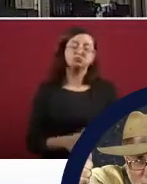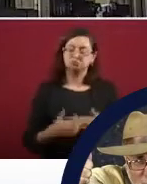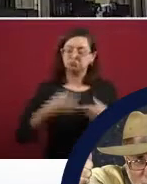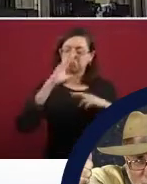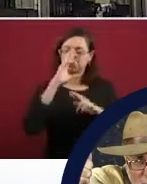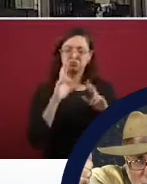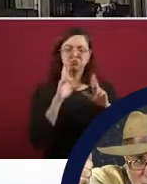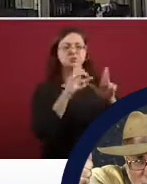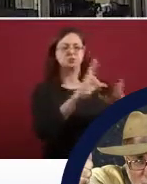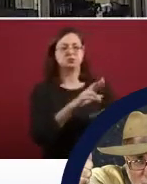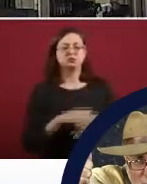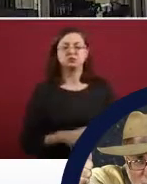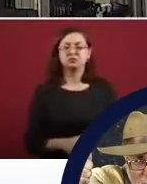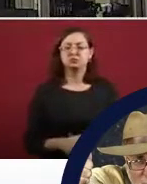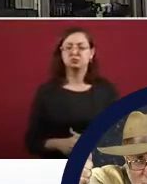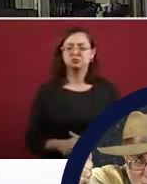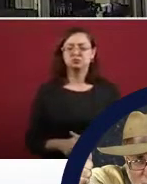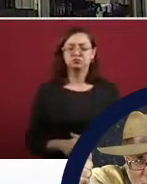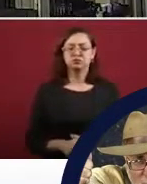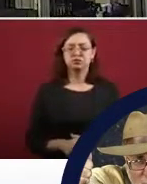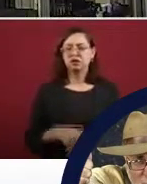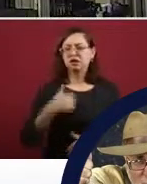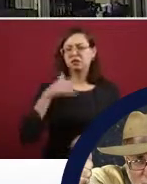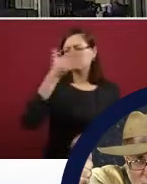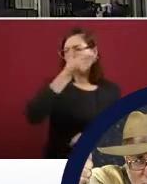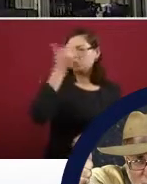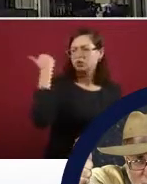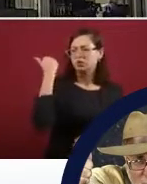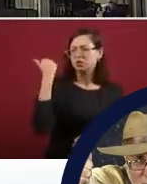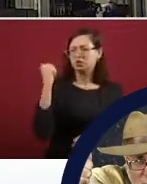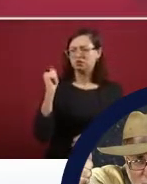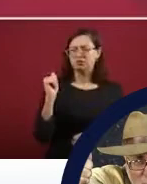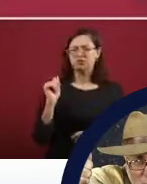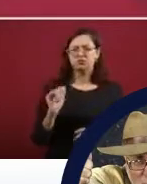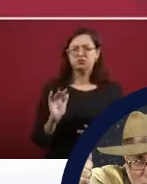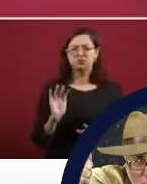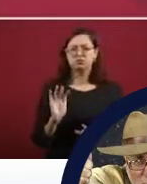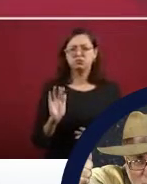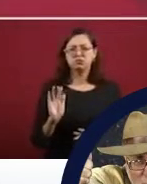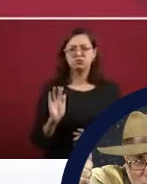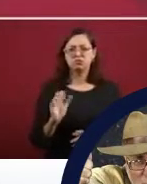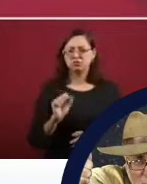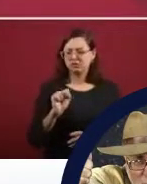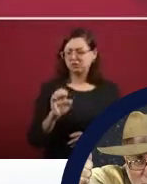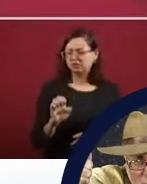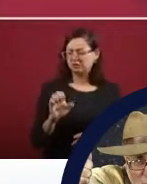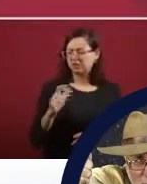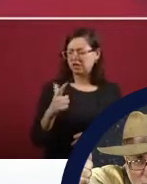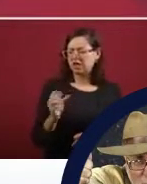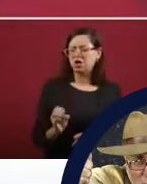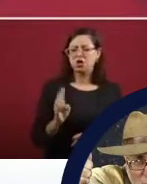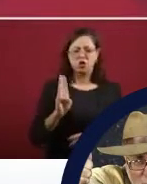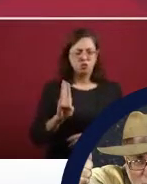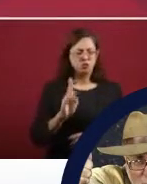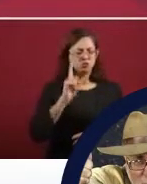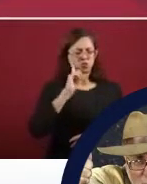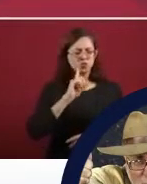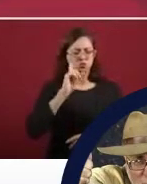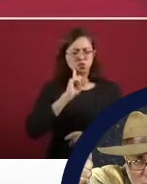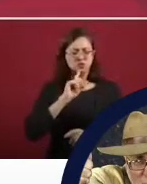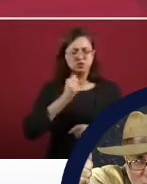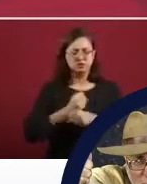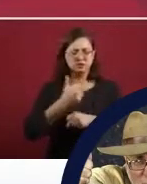otros elementos que tienen que ver con la desaparición. Y dijo que le iba a poner todo el dinero y toda la voluntad política. Y tienen